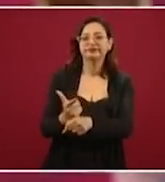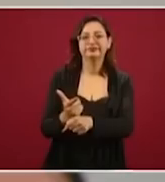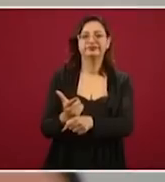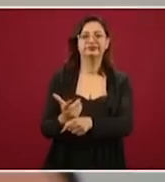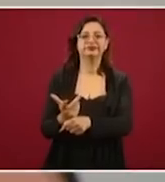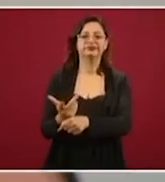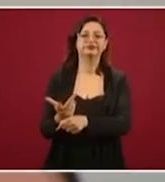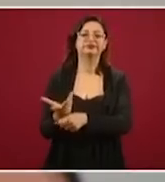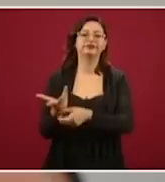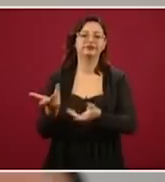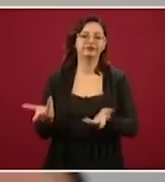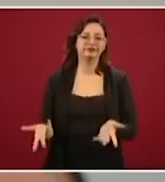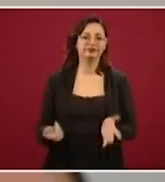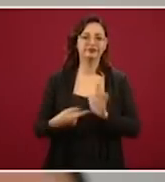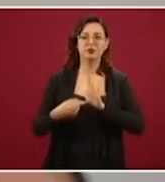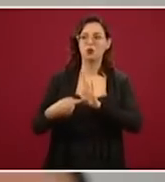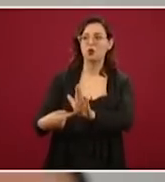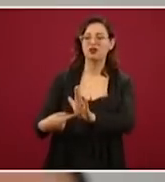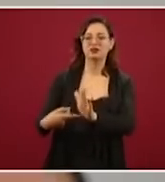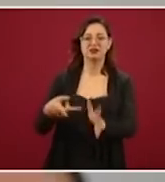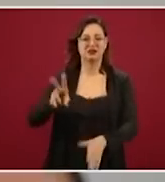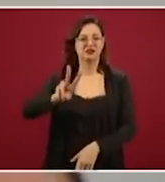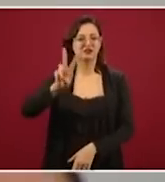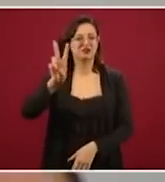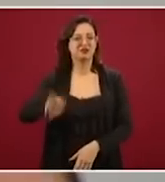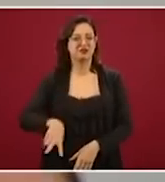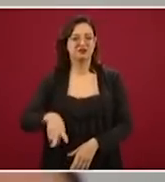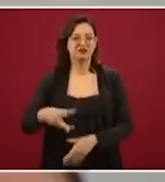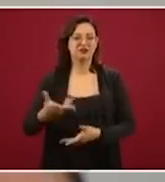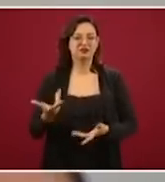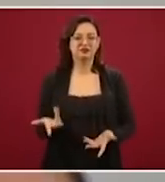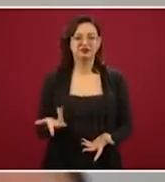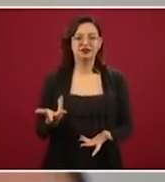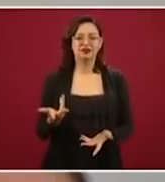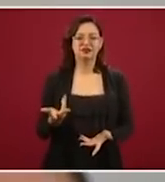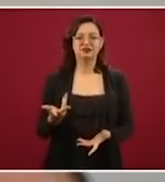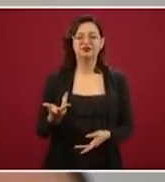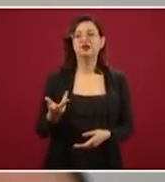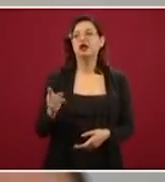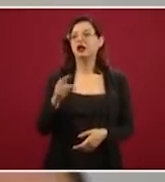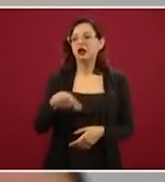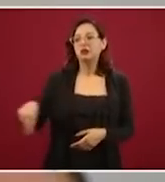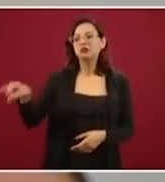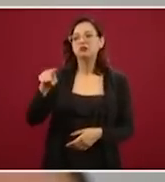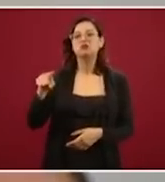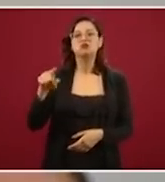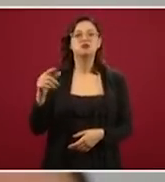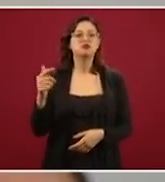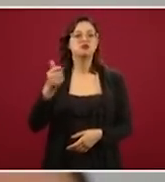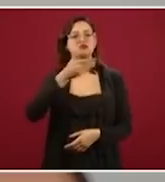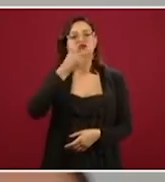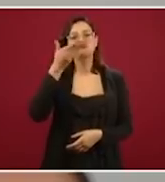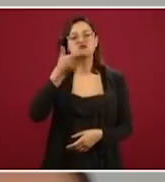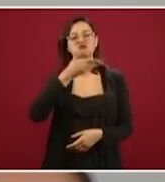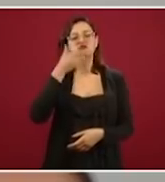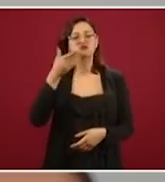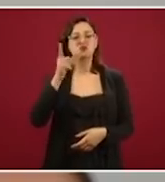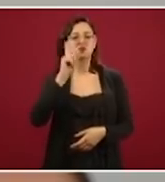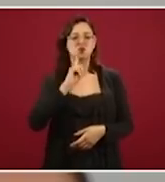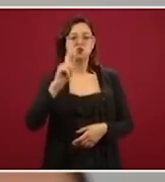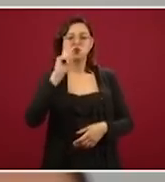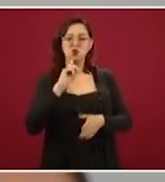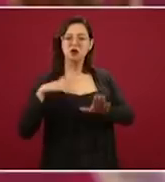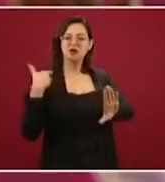descubriendo el que se abusaba de las mujeres o se abusa de las